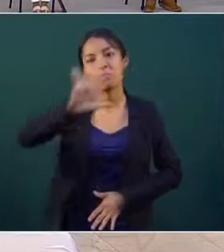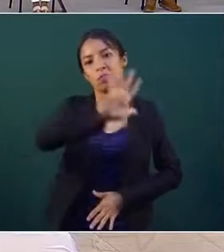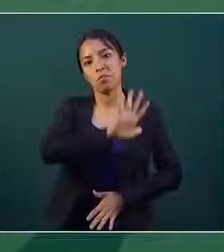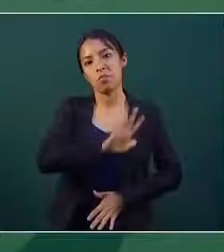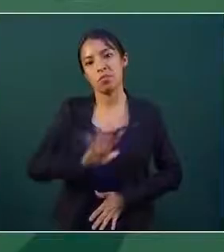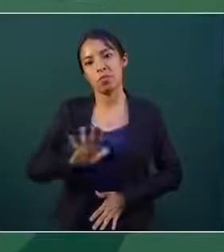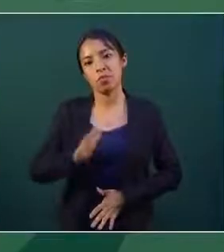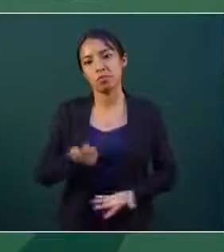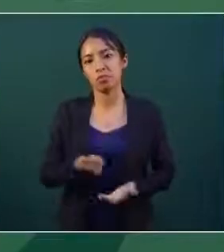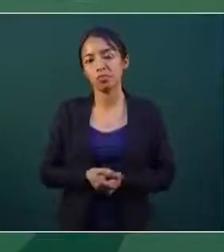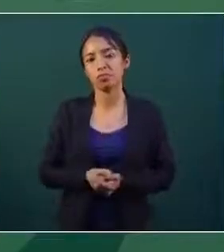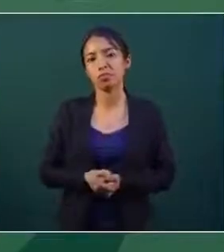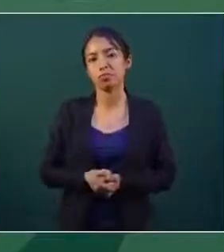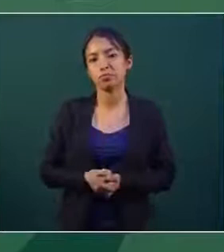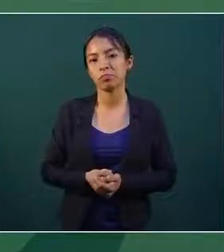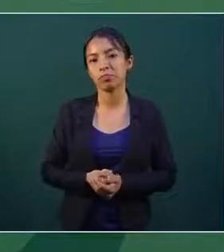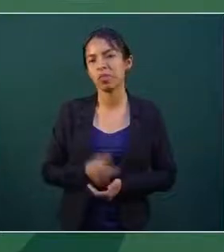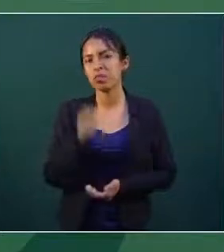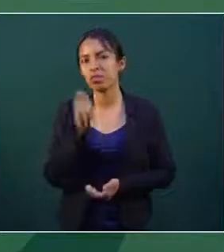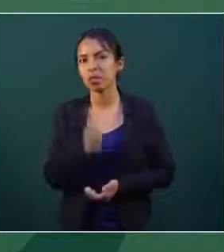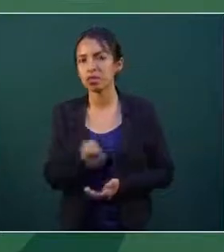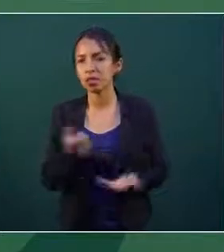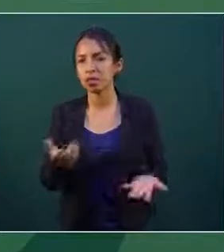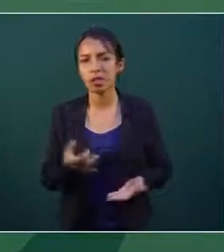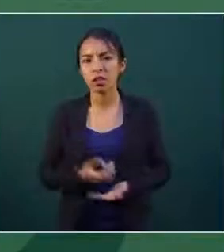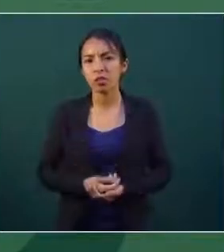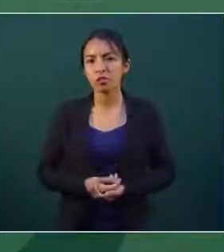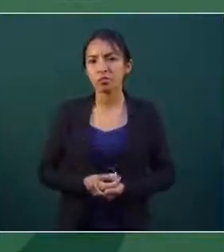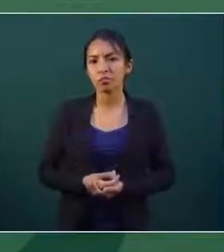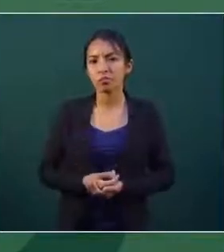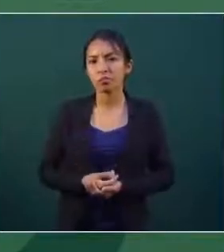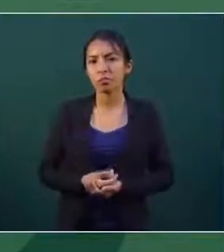no una corporación que se